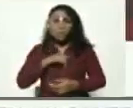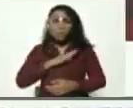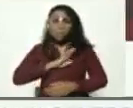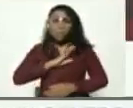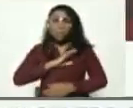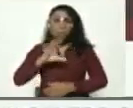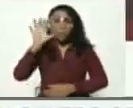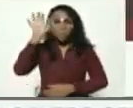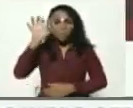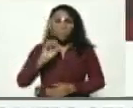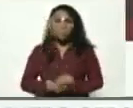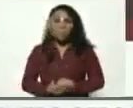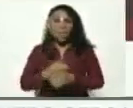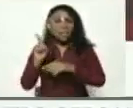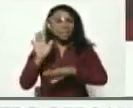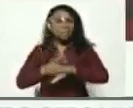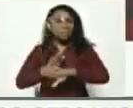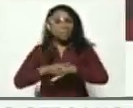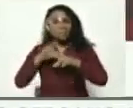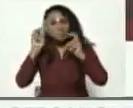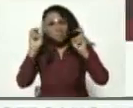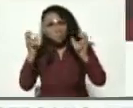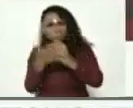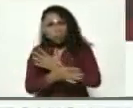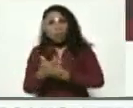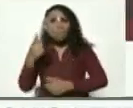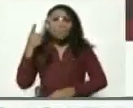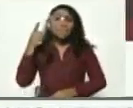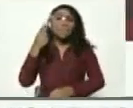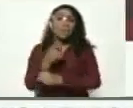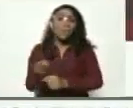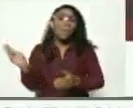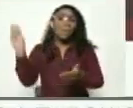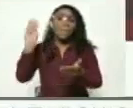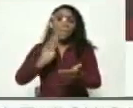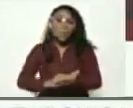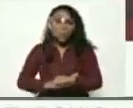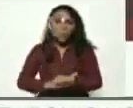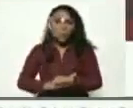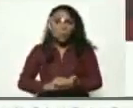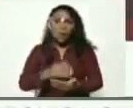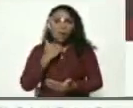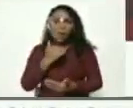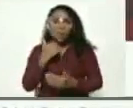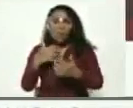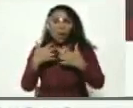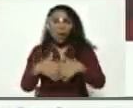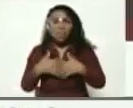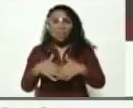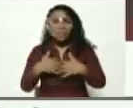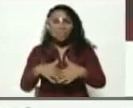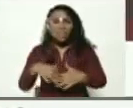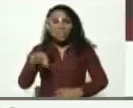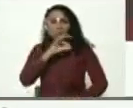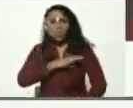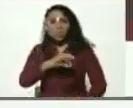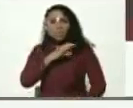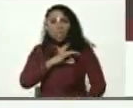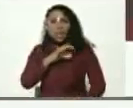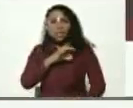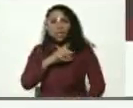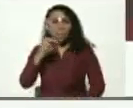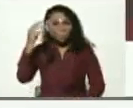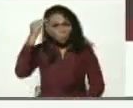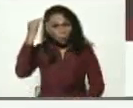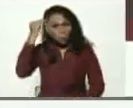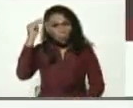Para este propósito, debo incorporar algún análisis de la sociedad y la mentalidad